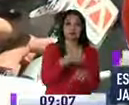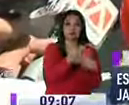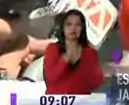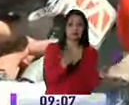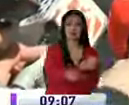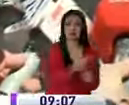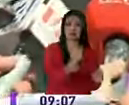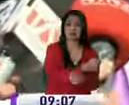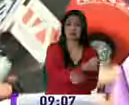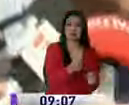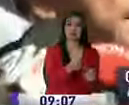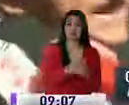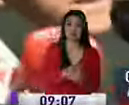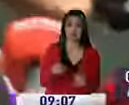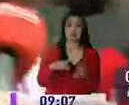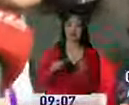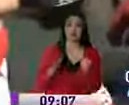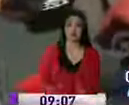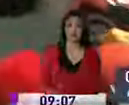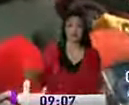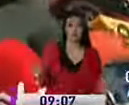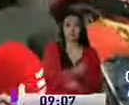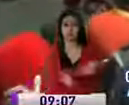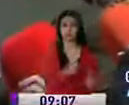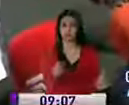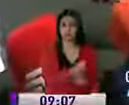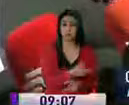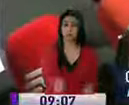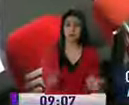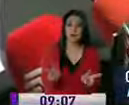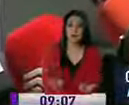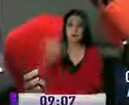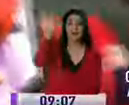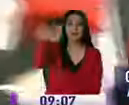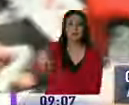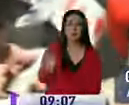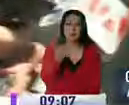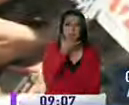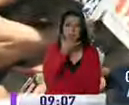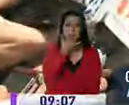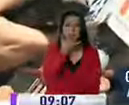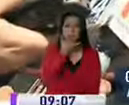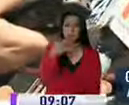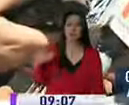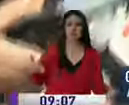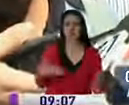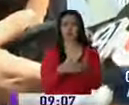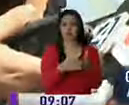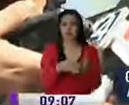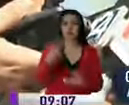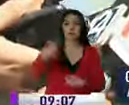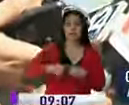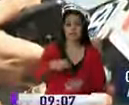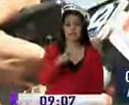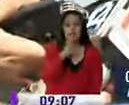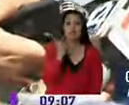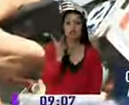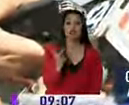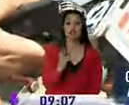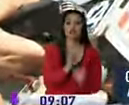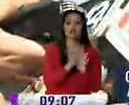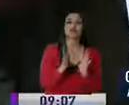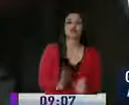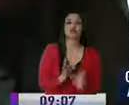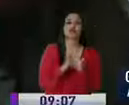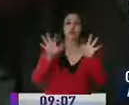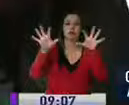solamente que se les torturó a los estudiantes, sino que se cometió un crimen de Estado, porque en estos hechos participaron dos funciones del